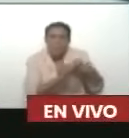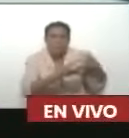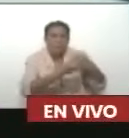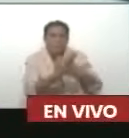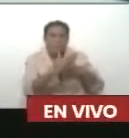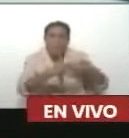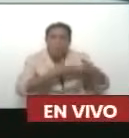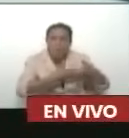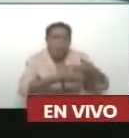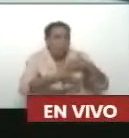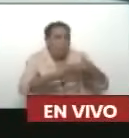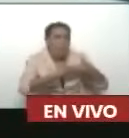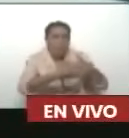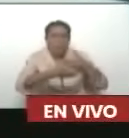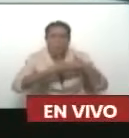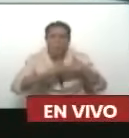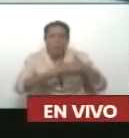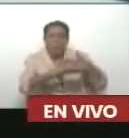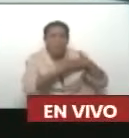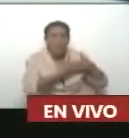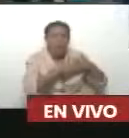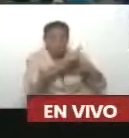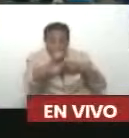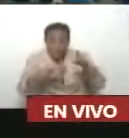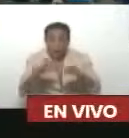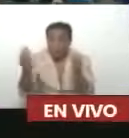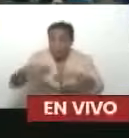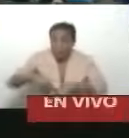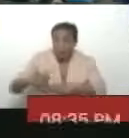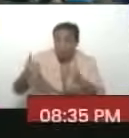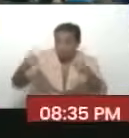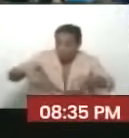sanciones? ¿Tú estás de acuerdo con las sanciones?